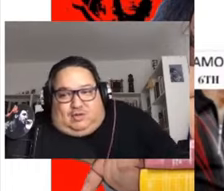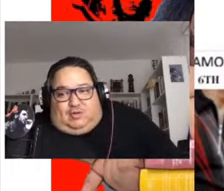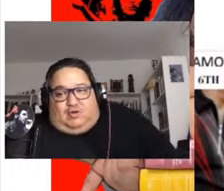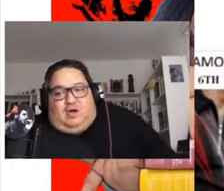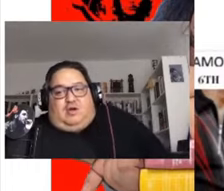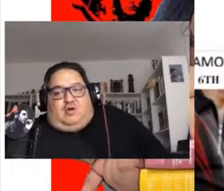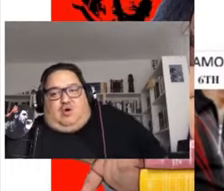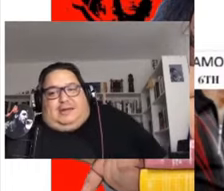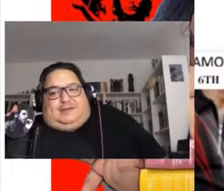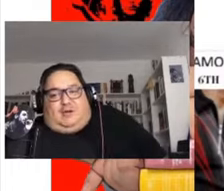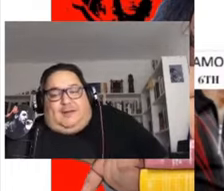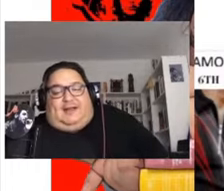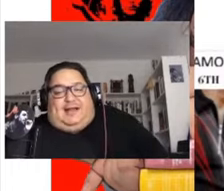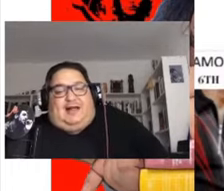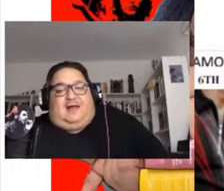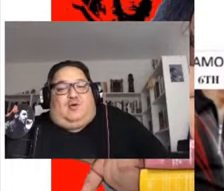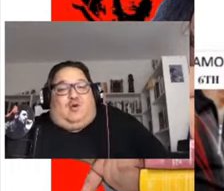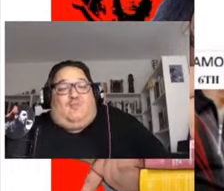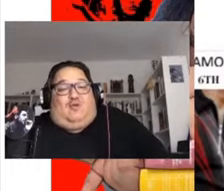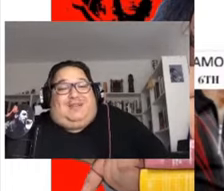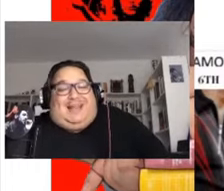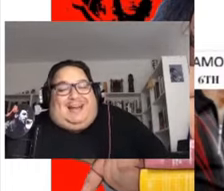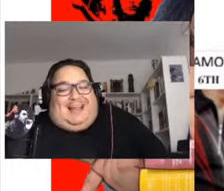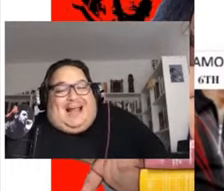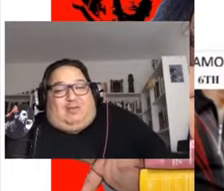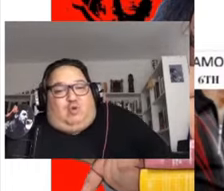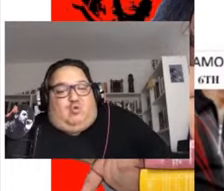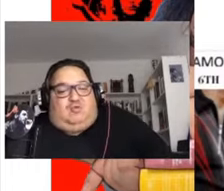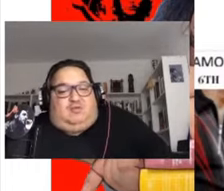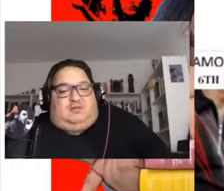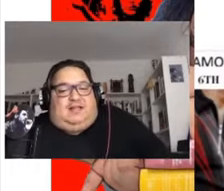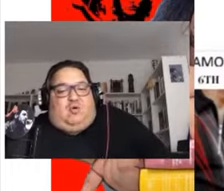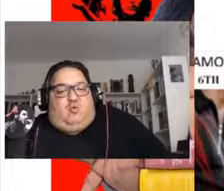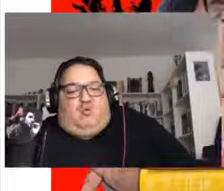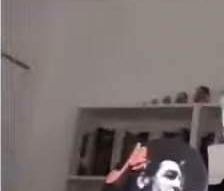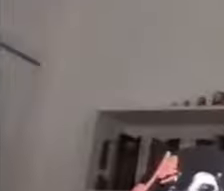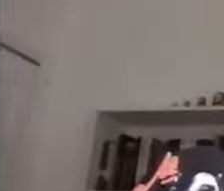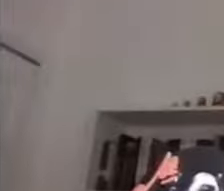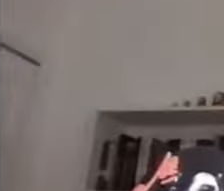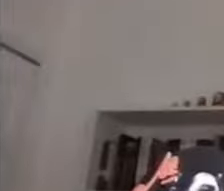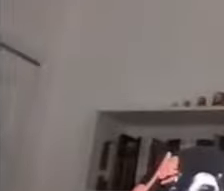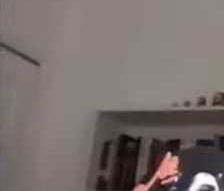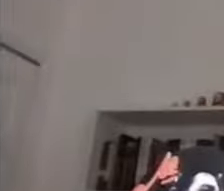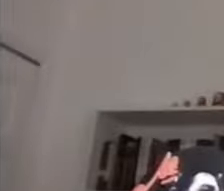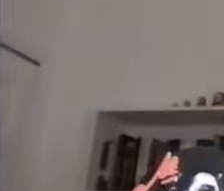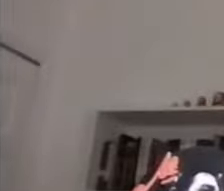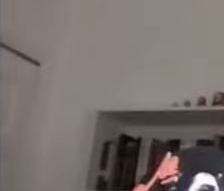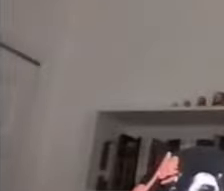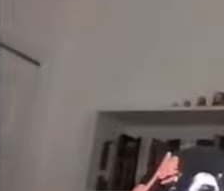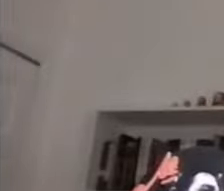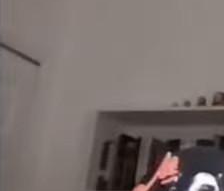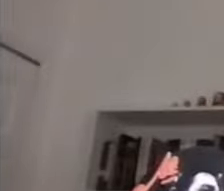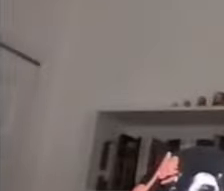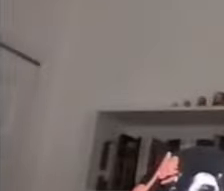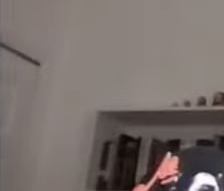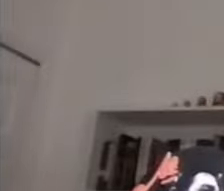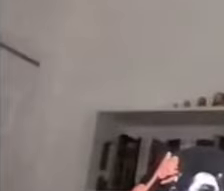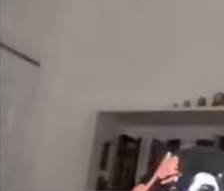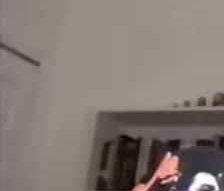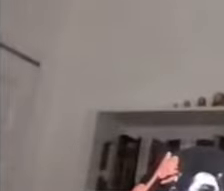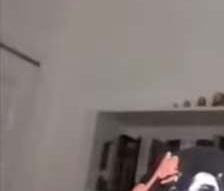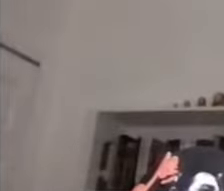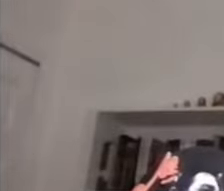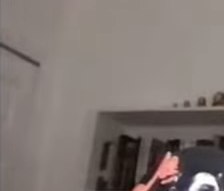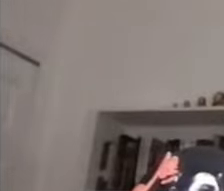de Estados Unidos con Latinoamérica como delegado de Uruguay. Se le está olvidando que